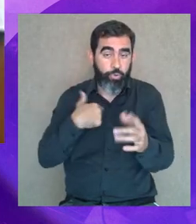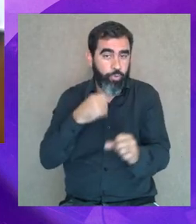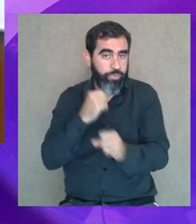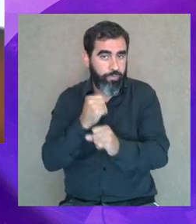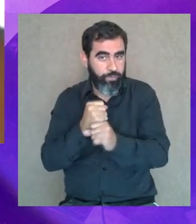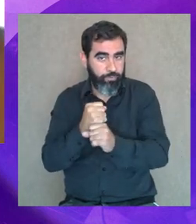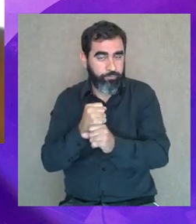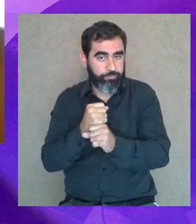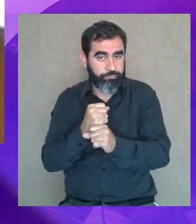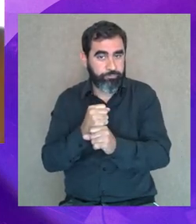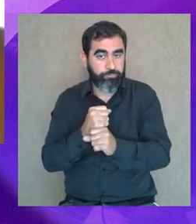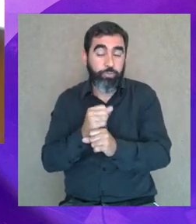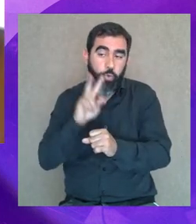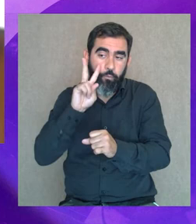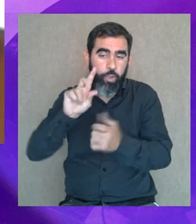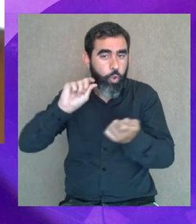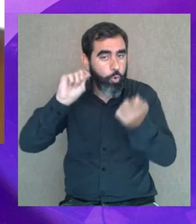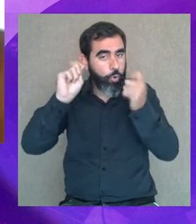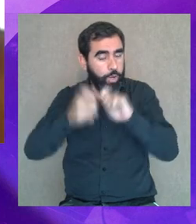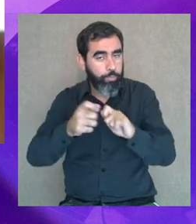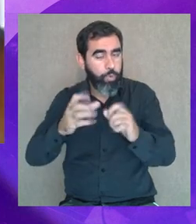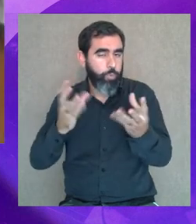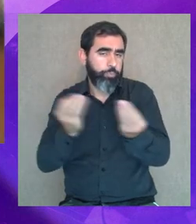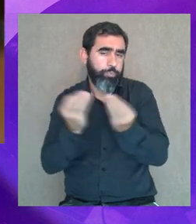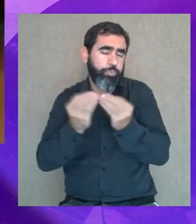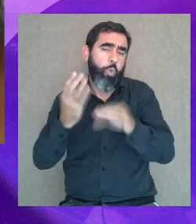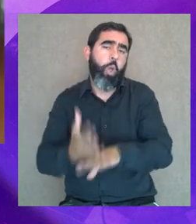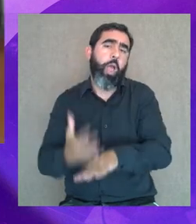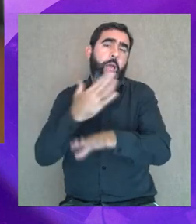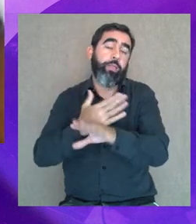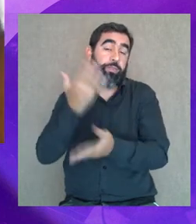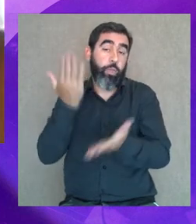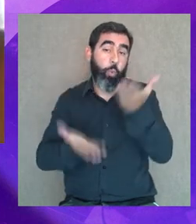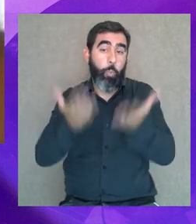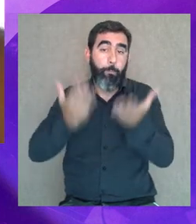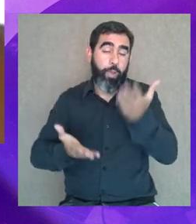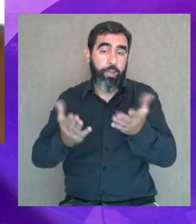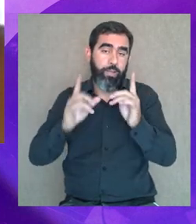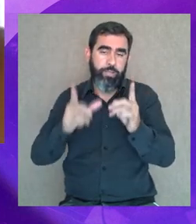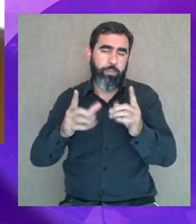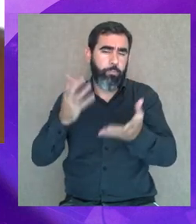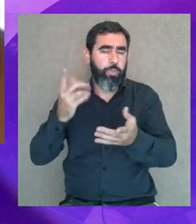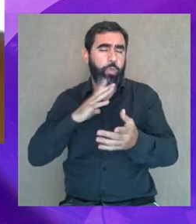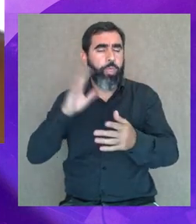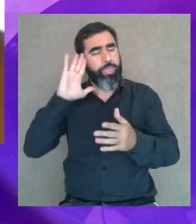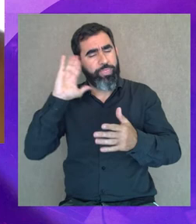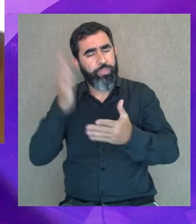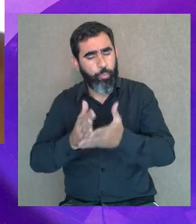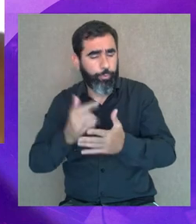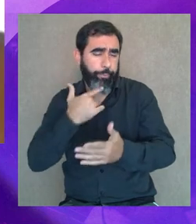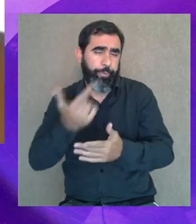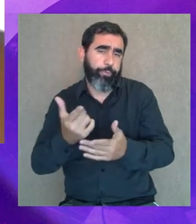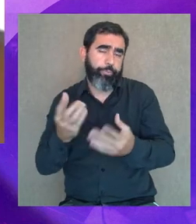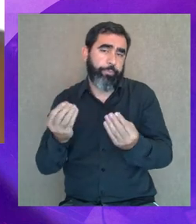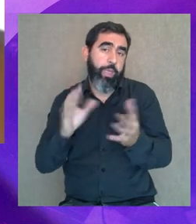ahora y el teatro veo el cambio abismal cuando yo entré o cuando estuve en una plaza también vivirá dictadura y que escucho